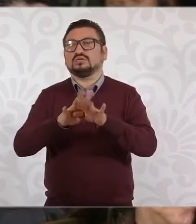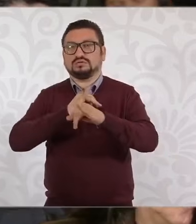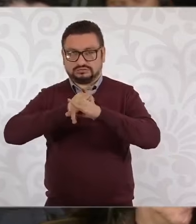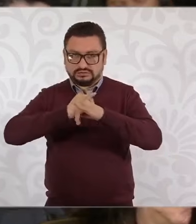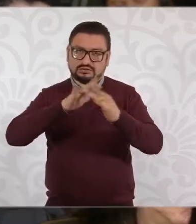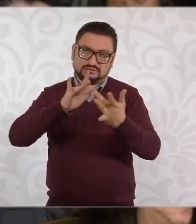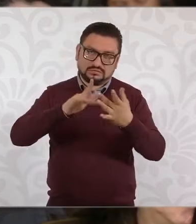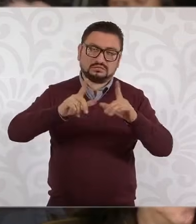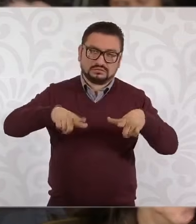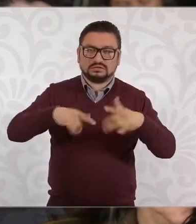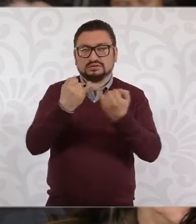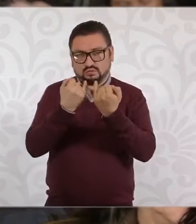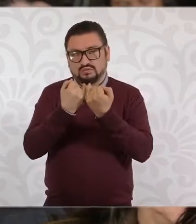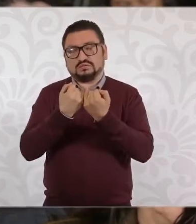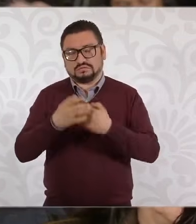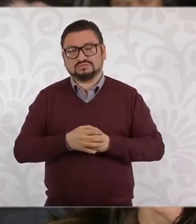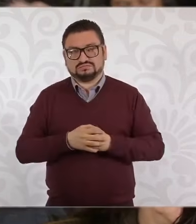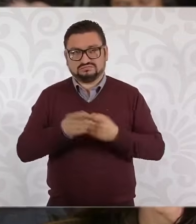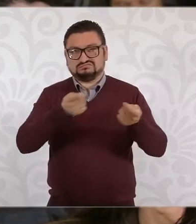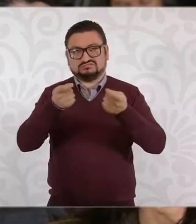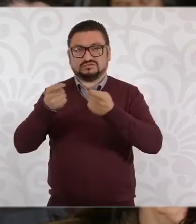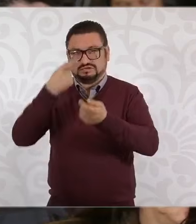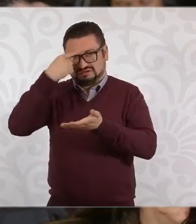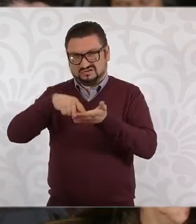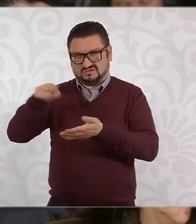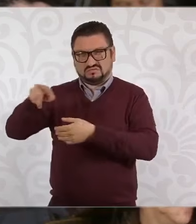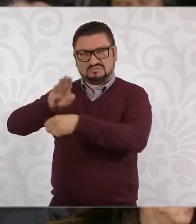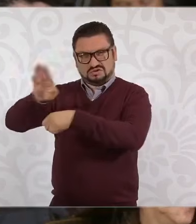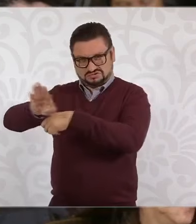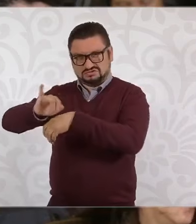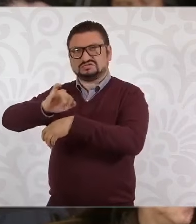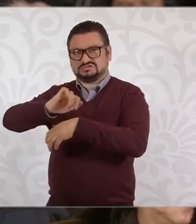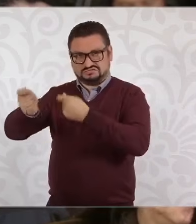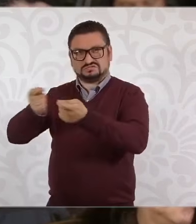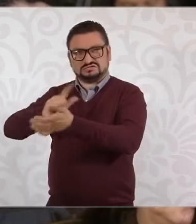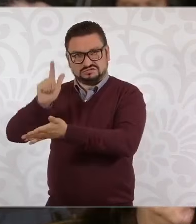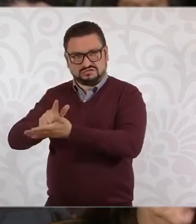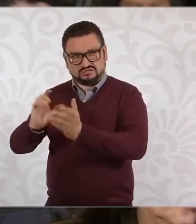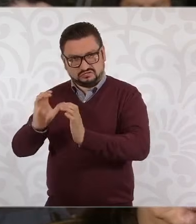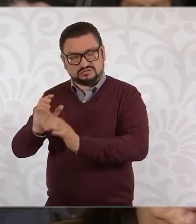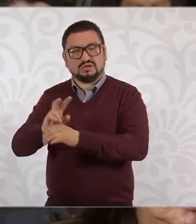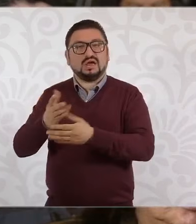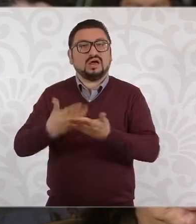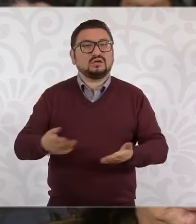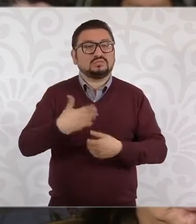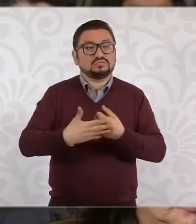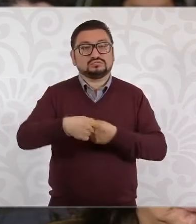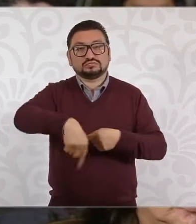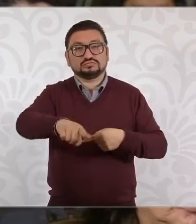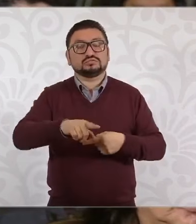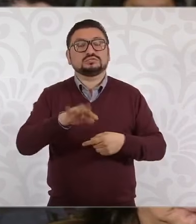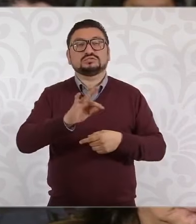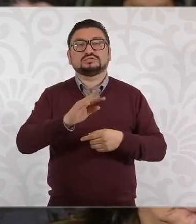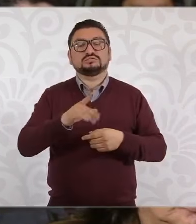digitales, que me parece que únicamente Brasil es quien está regulándolo en este momento. ¿Hay alguna posibilidad en su sexenio de que